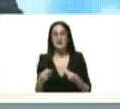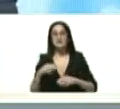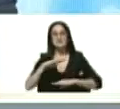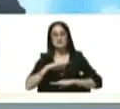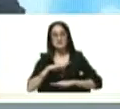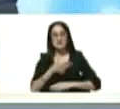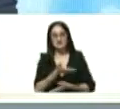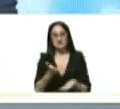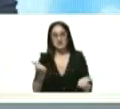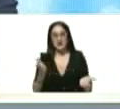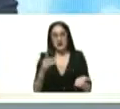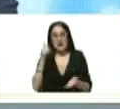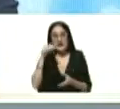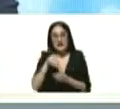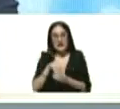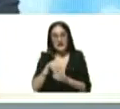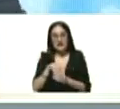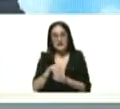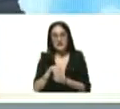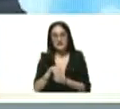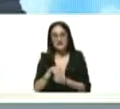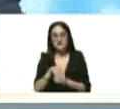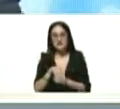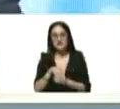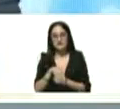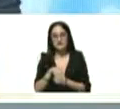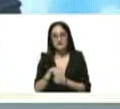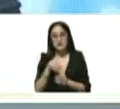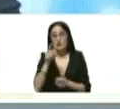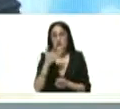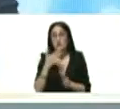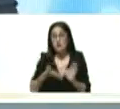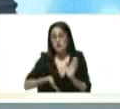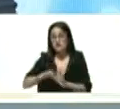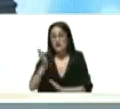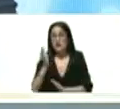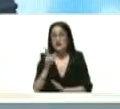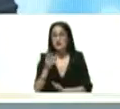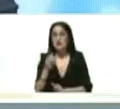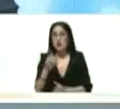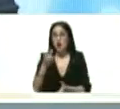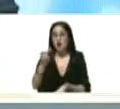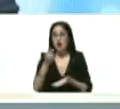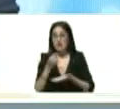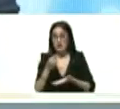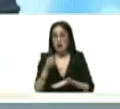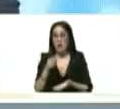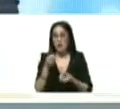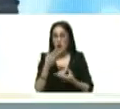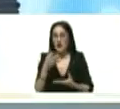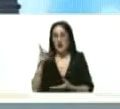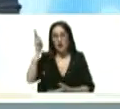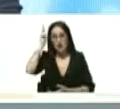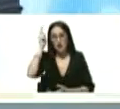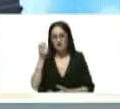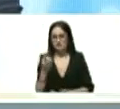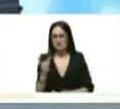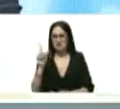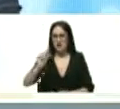satisfacer la necesidad interna. Usted, para donde salga, va a conseguir una buena botella de ron a buen